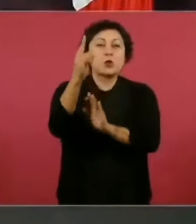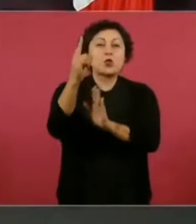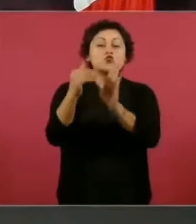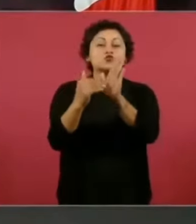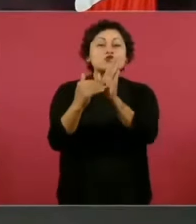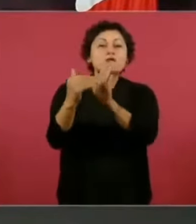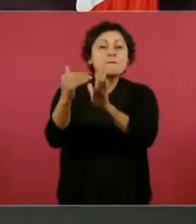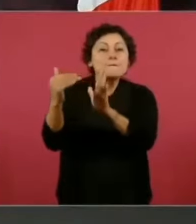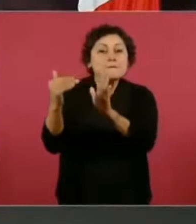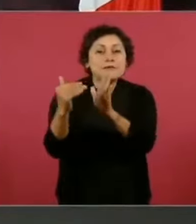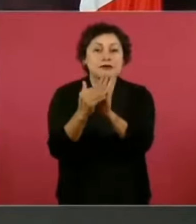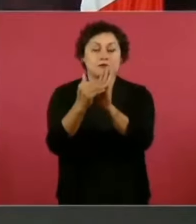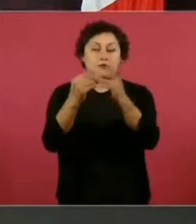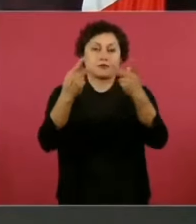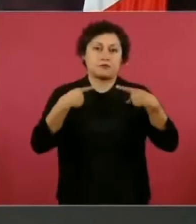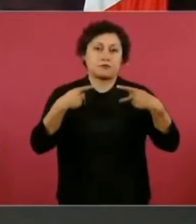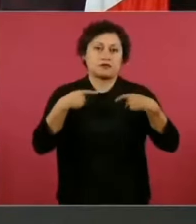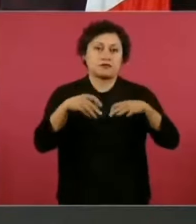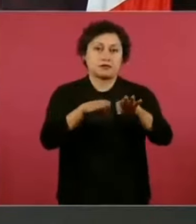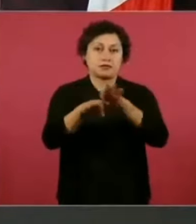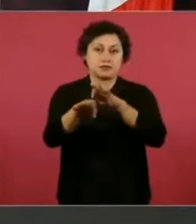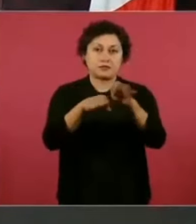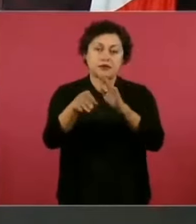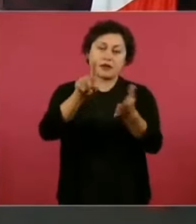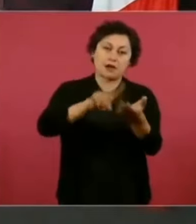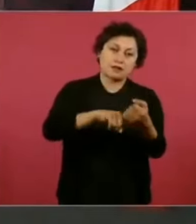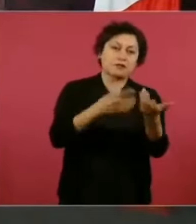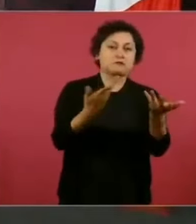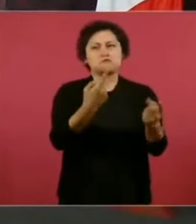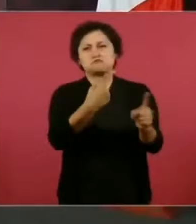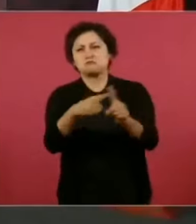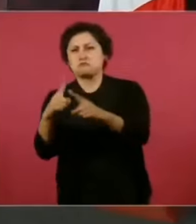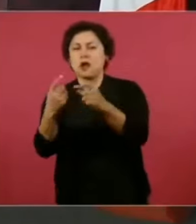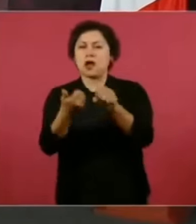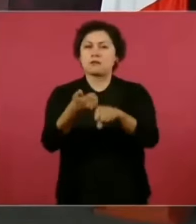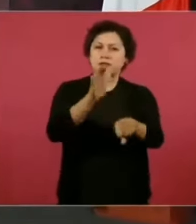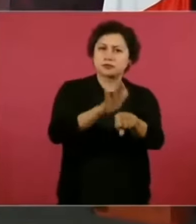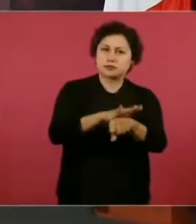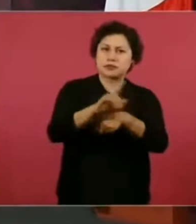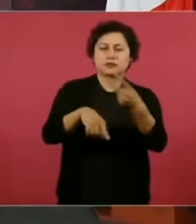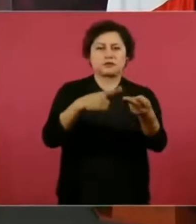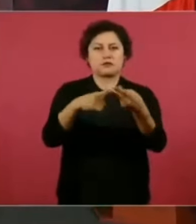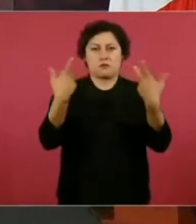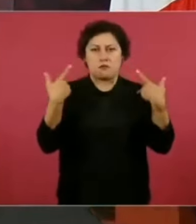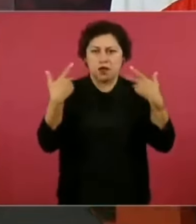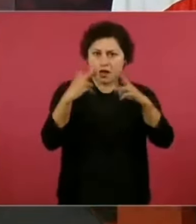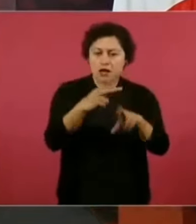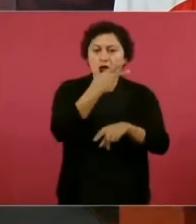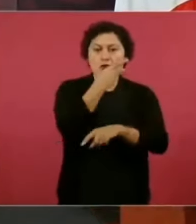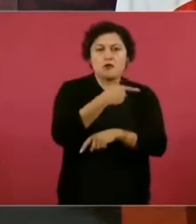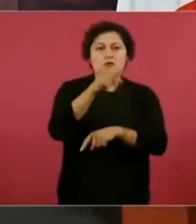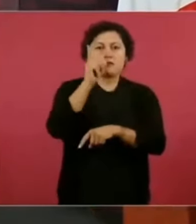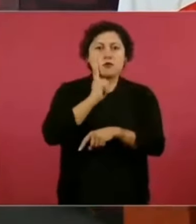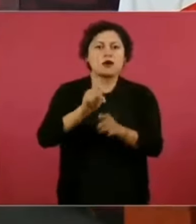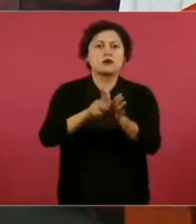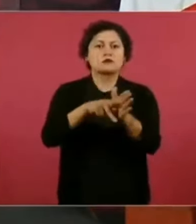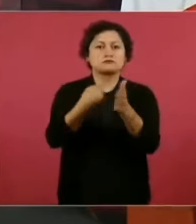de trabajadores administrativos, maestras, maestros, basificados. Estamos